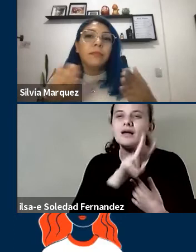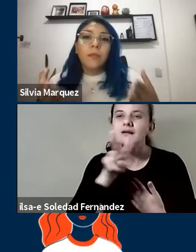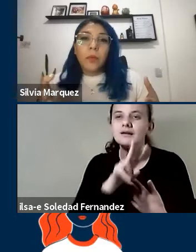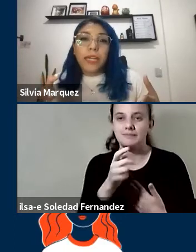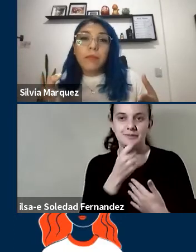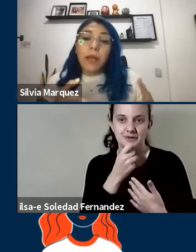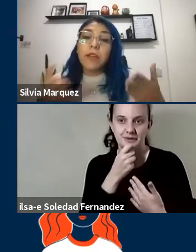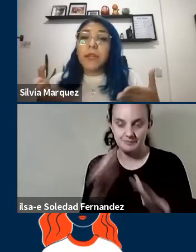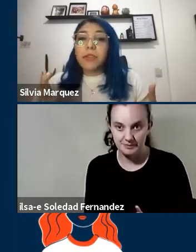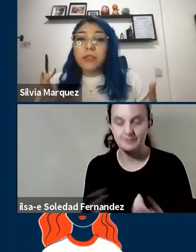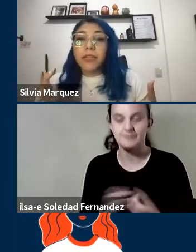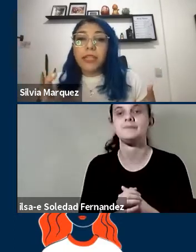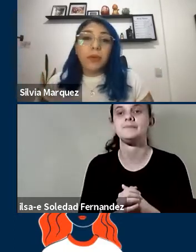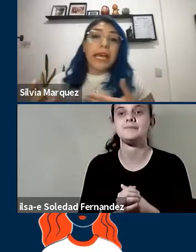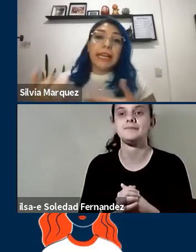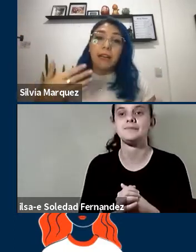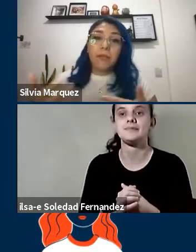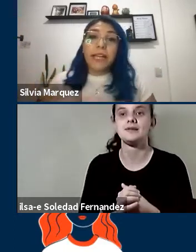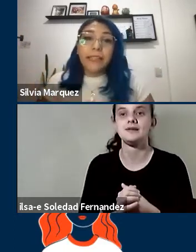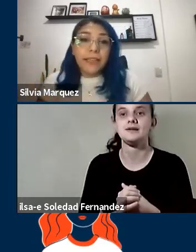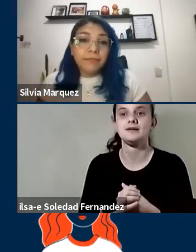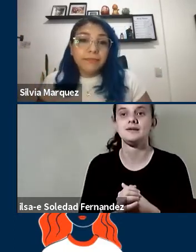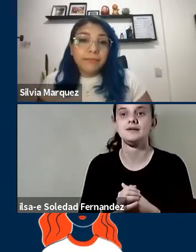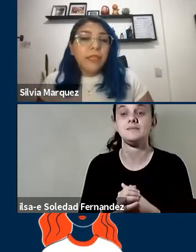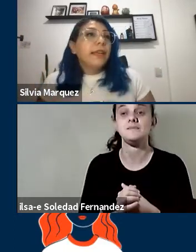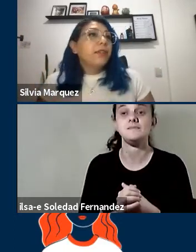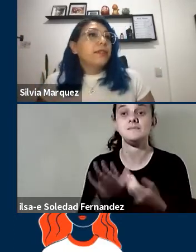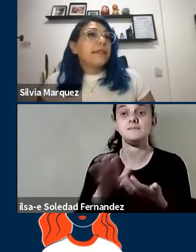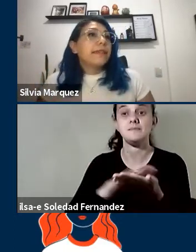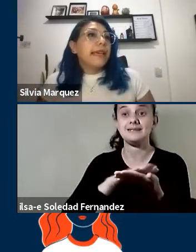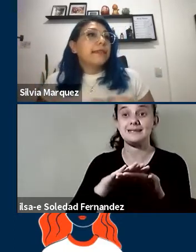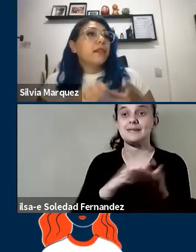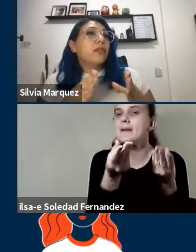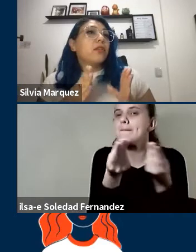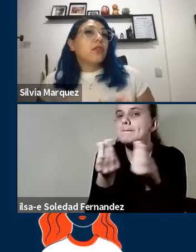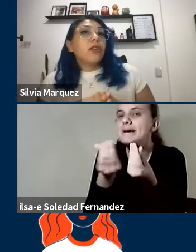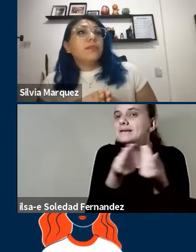Y, por ejemplo, para una persona sorda, que pueda leerlo en pantalla. Entonces,